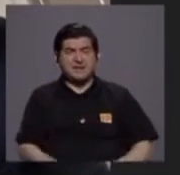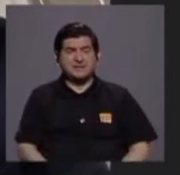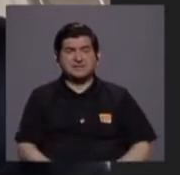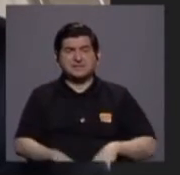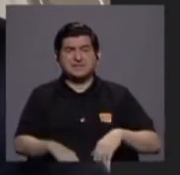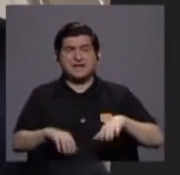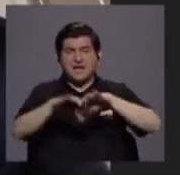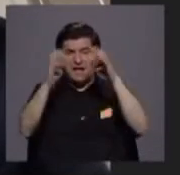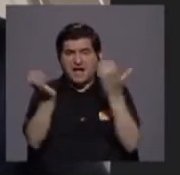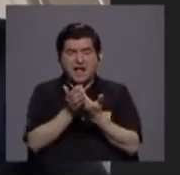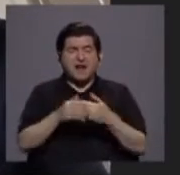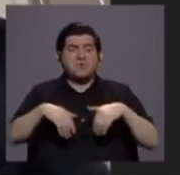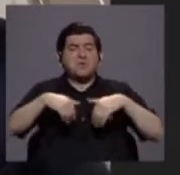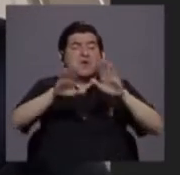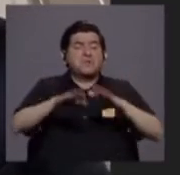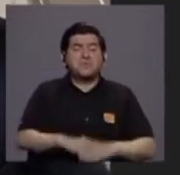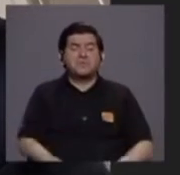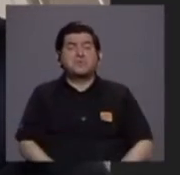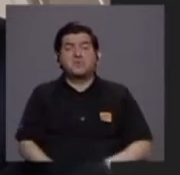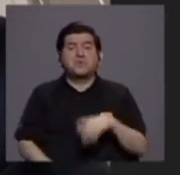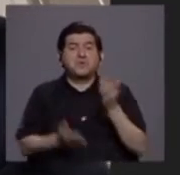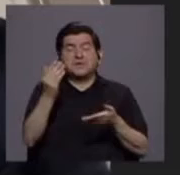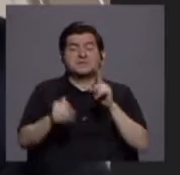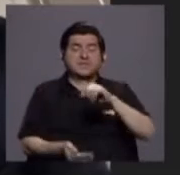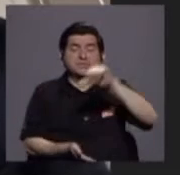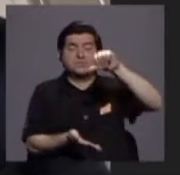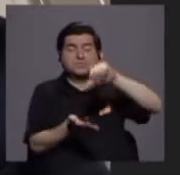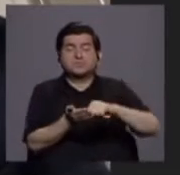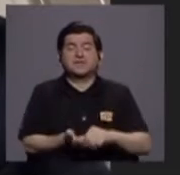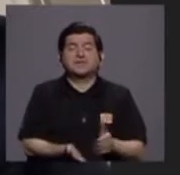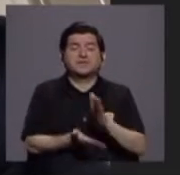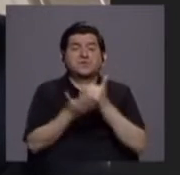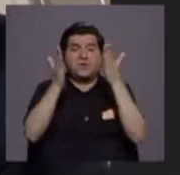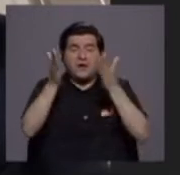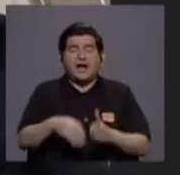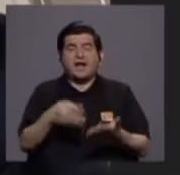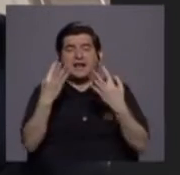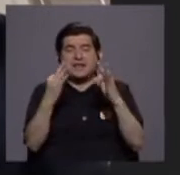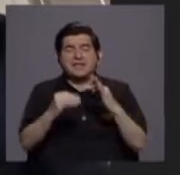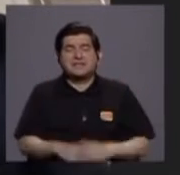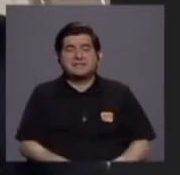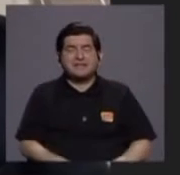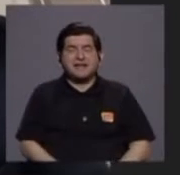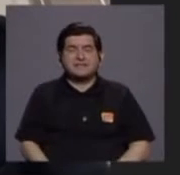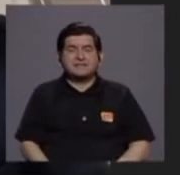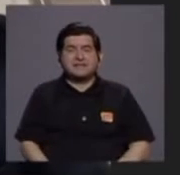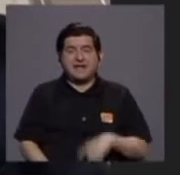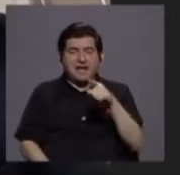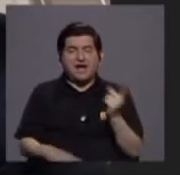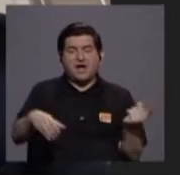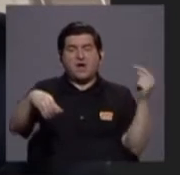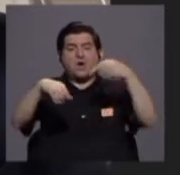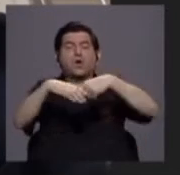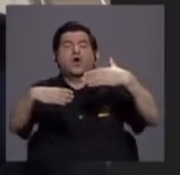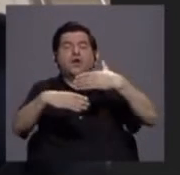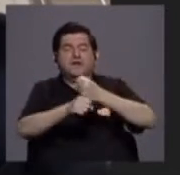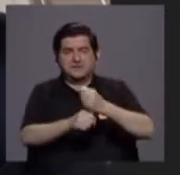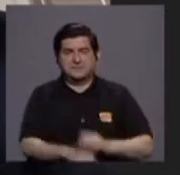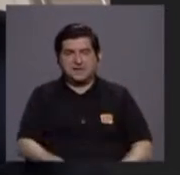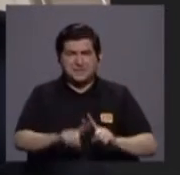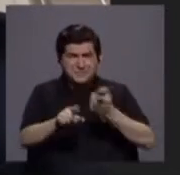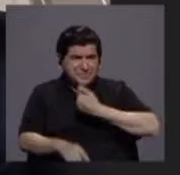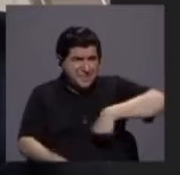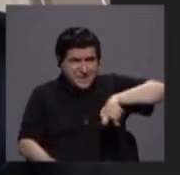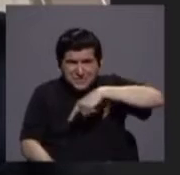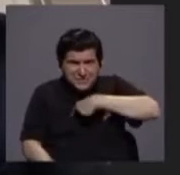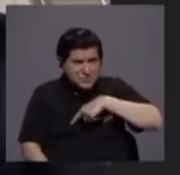la bola para adelante, hacen centros a ver si alguien cabecea y mete un gol en el arco rival. Bueno, ni siquiera